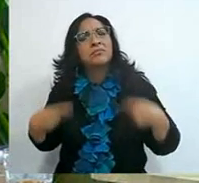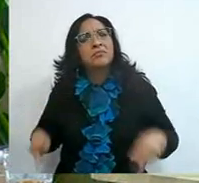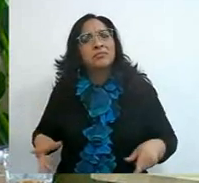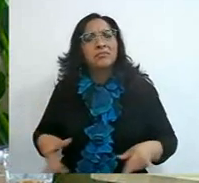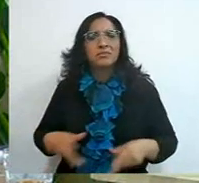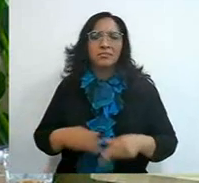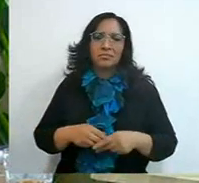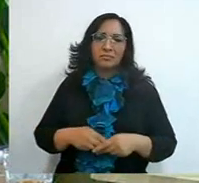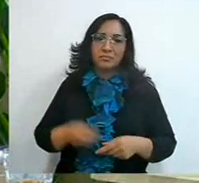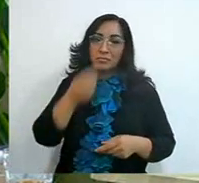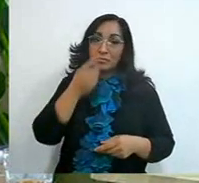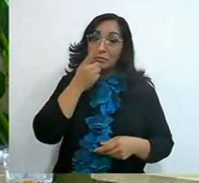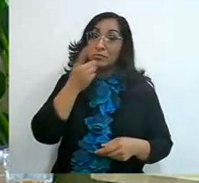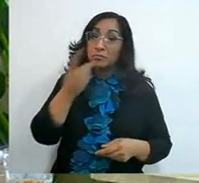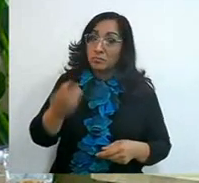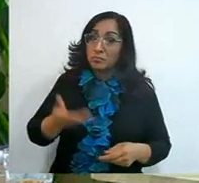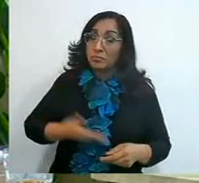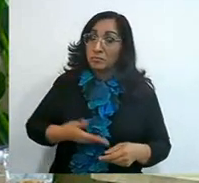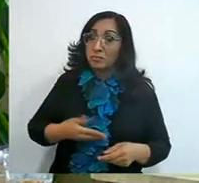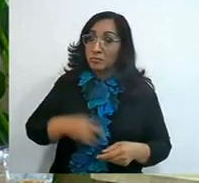sacaste lo que traías.